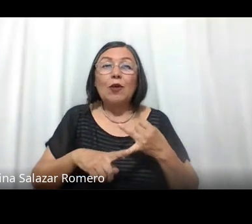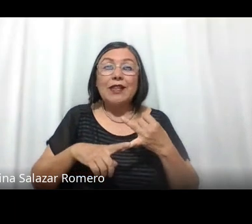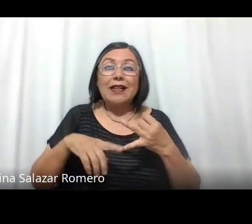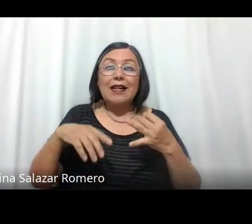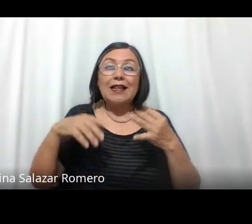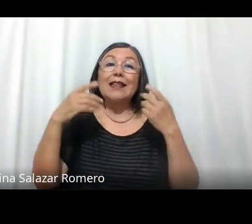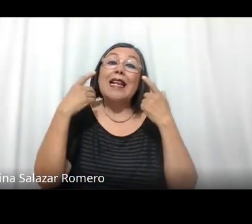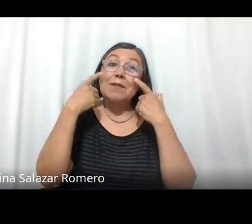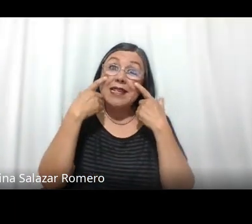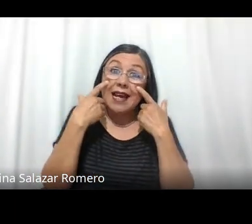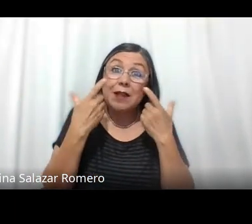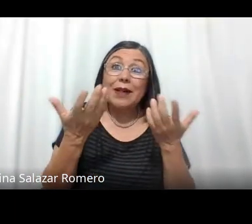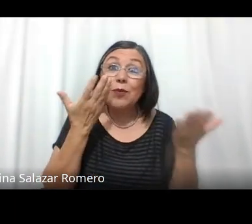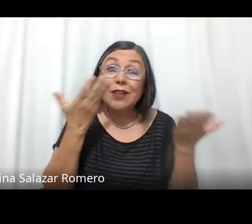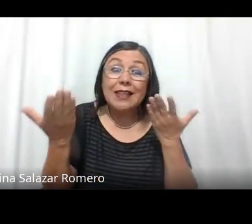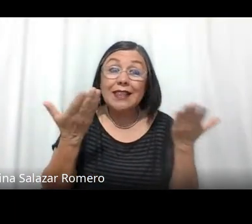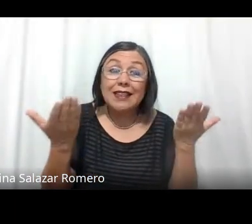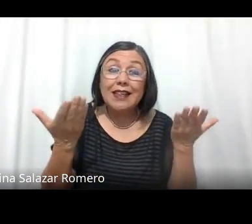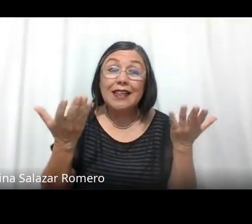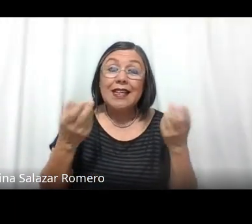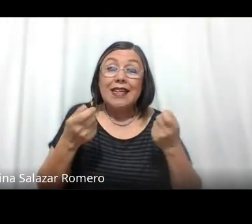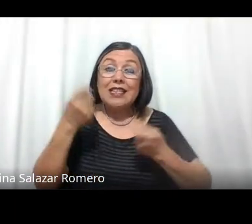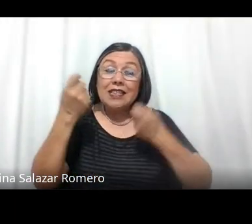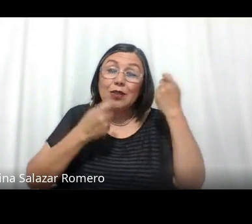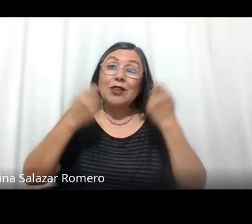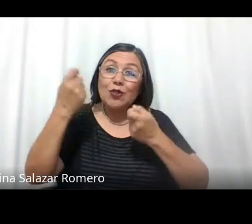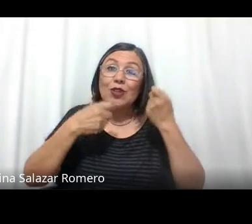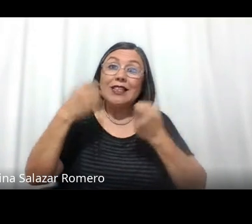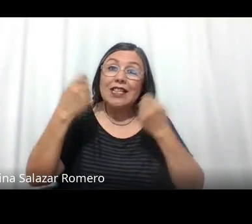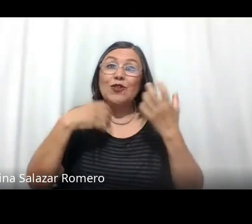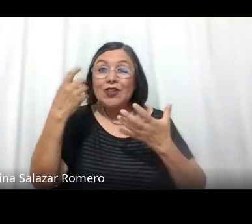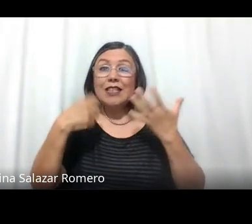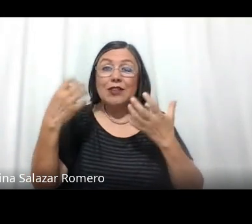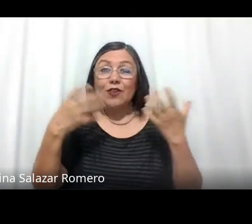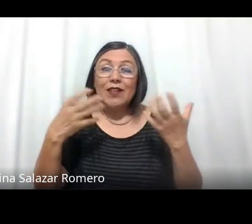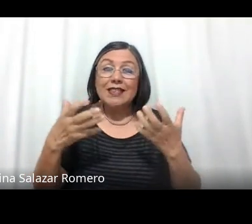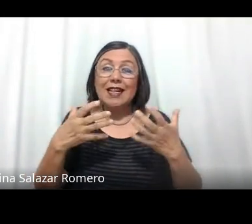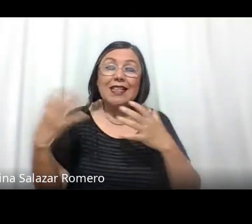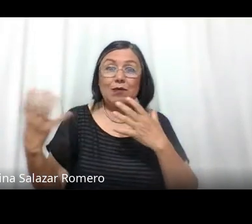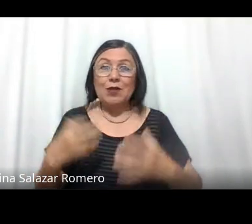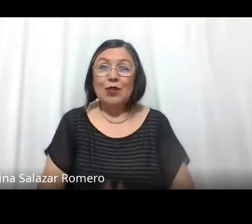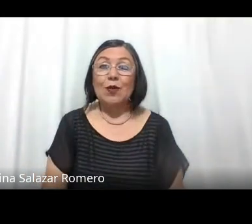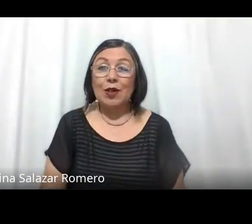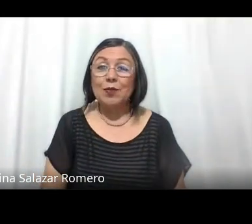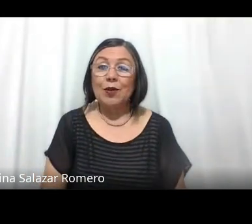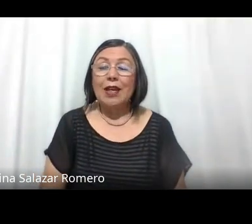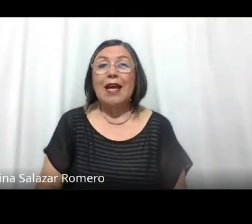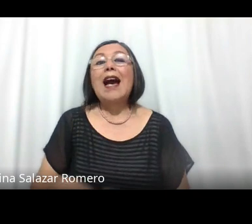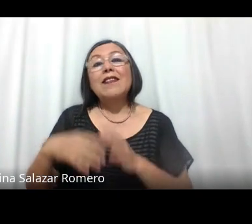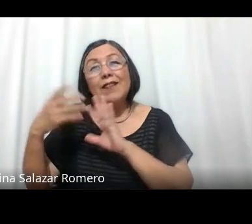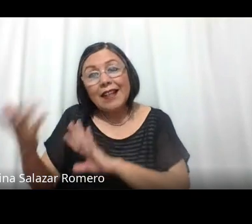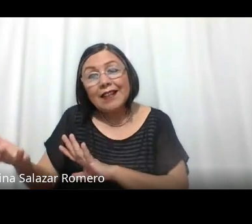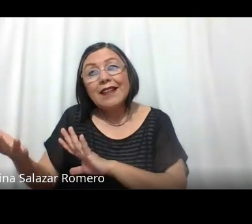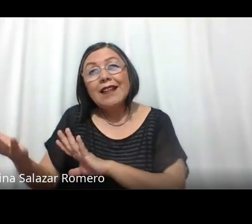para comunicar, la mirada para poder entender y sobre todo el desarrollo de la expresión facial y el movimiento del cuerpo.